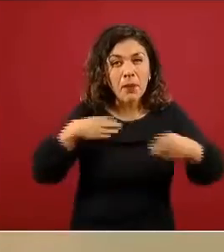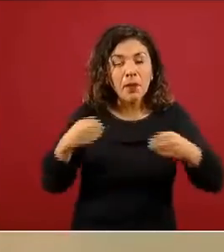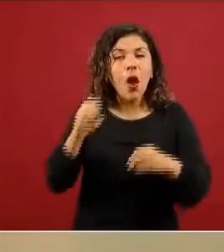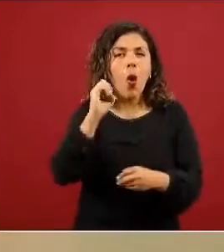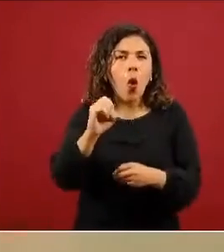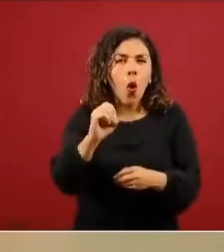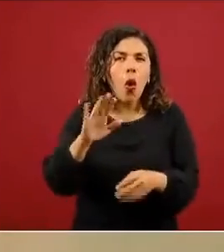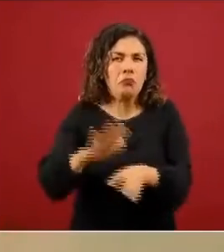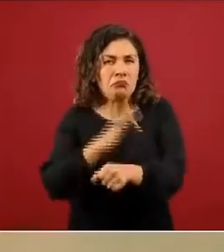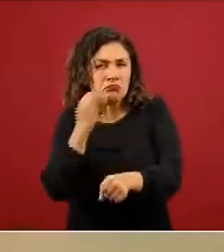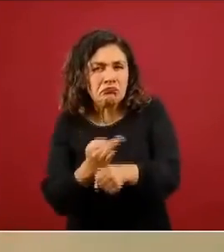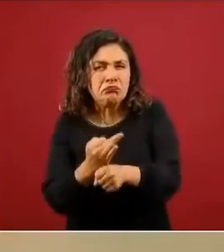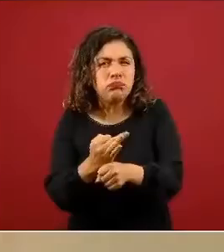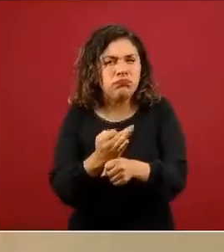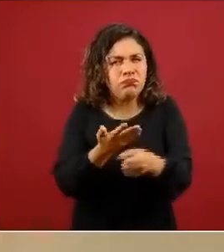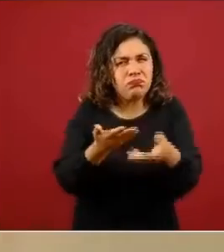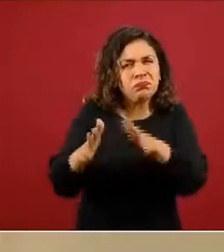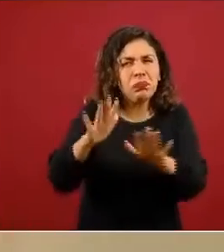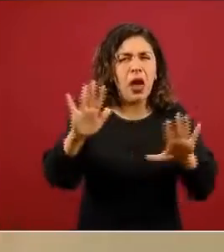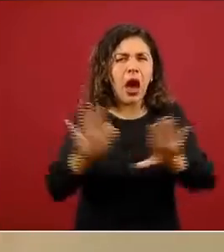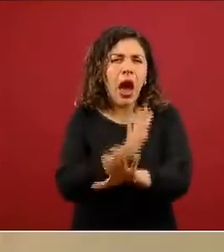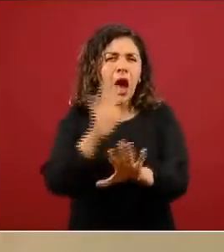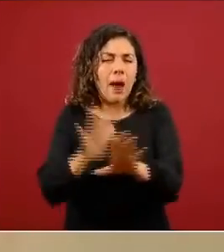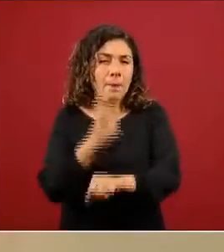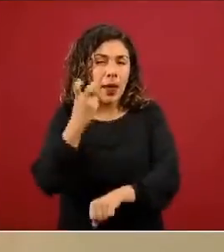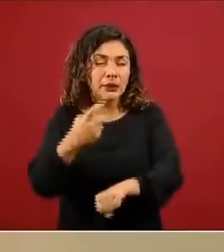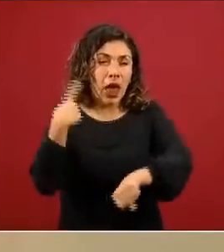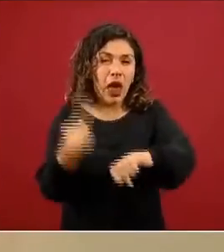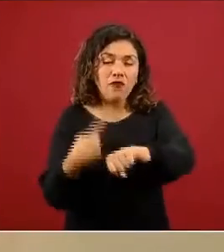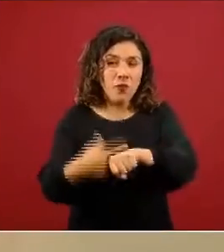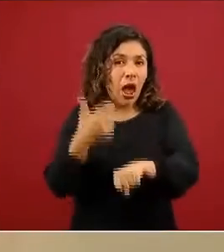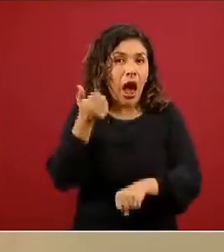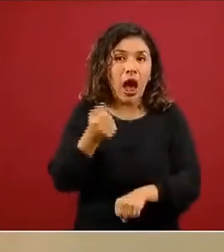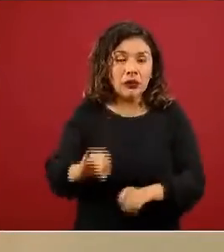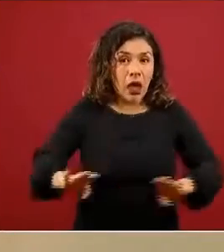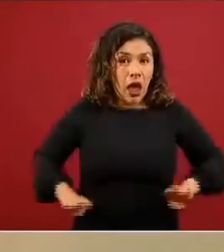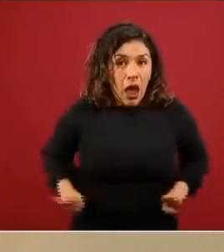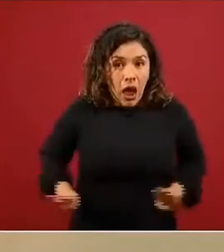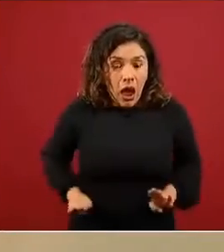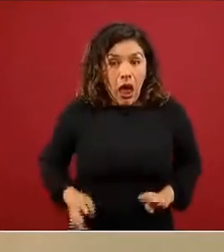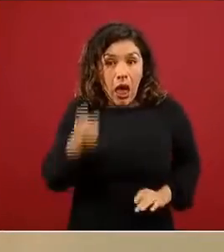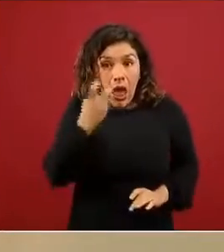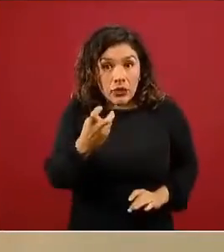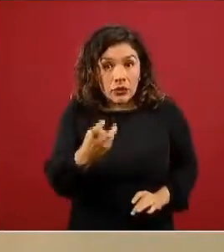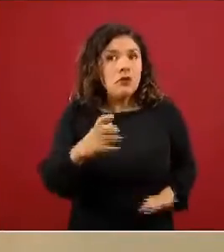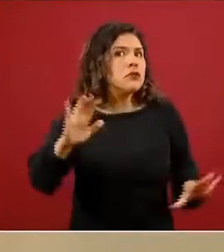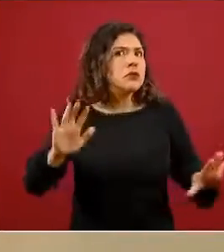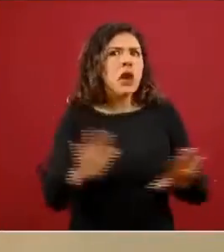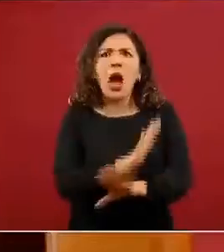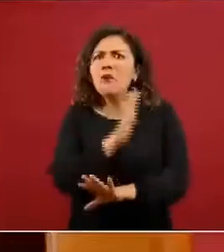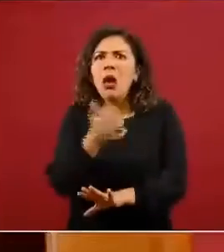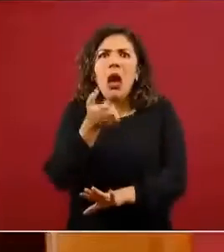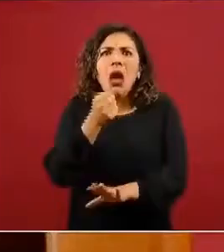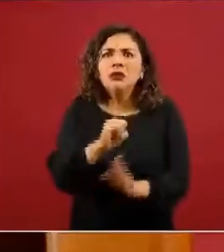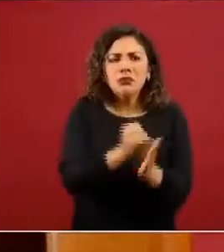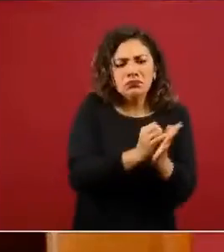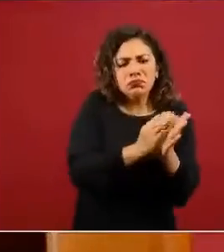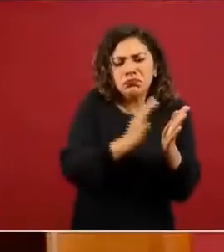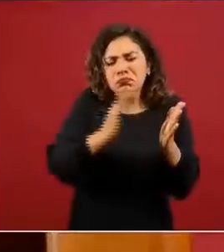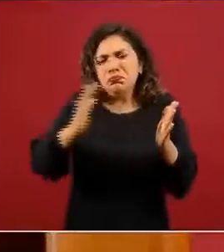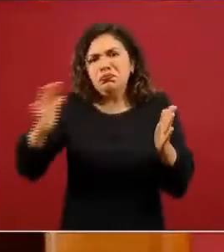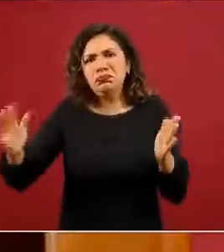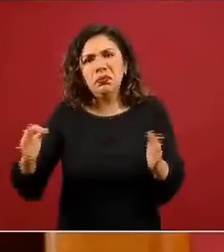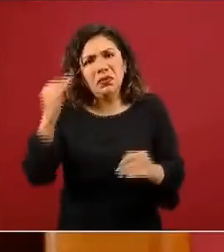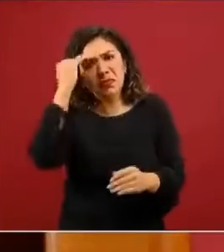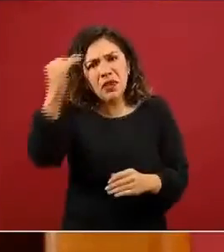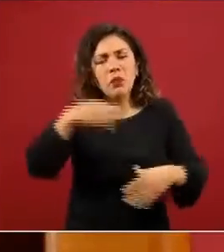transmisión de la enfermedad o del virus que la causa, puede cambiar a lo largo del ciclo epidémico, a lo